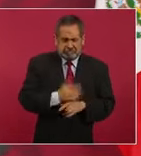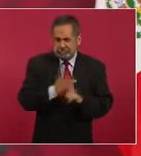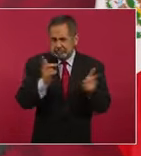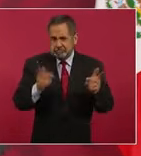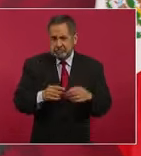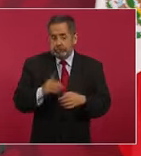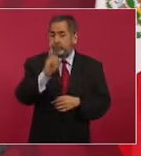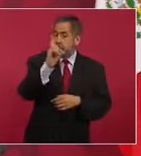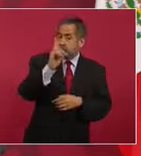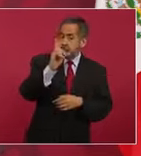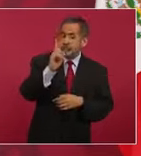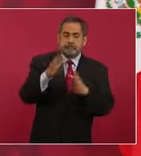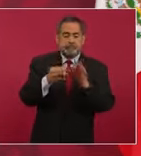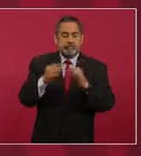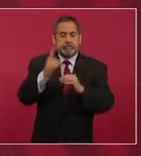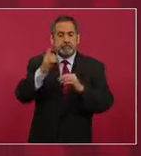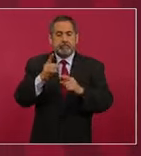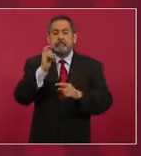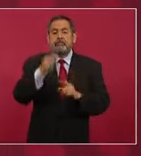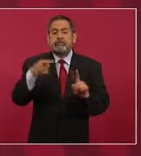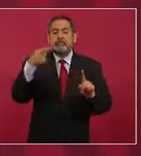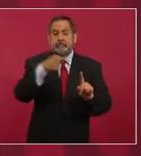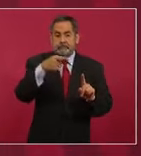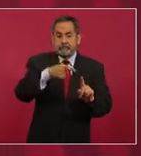Aclaro una cosa, sobre todo